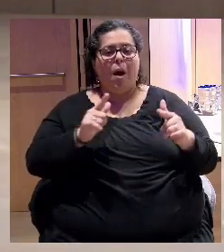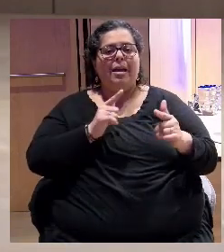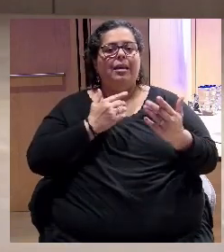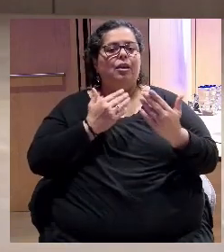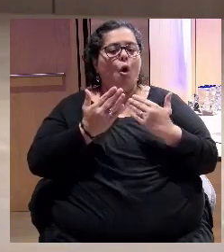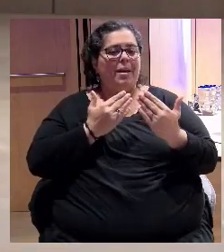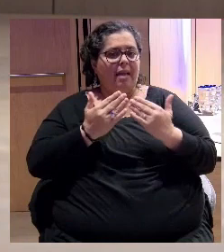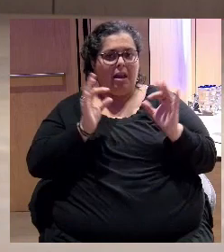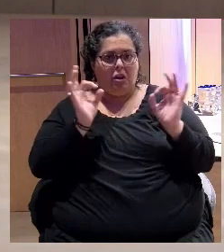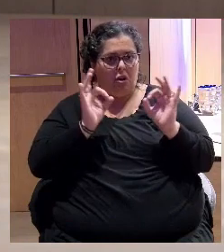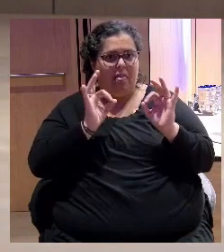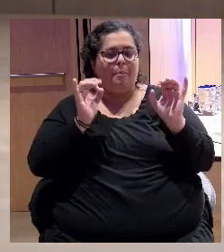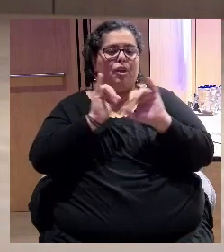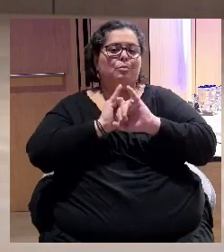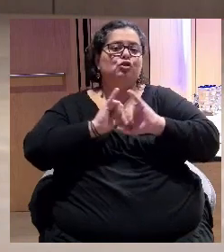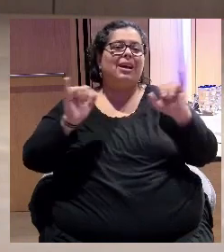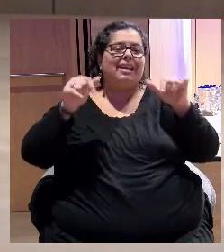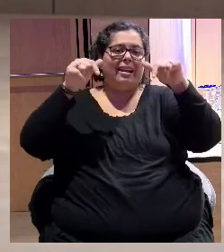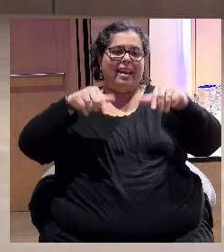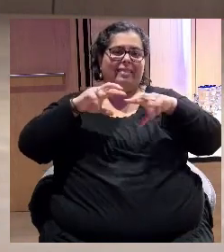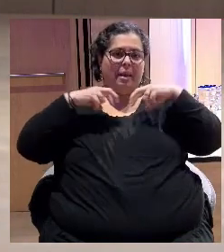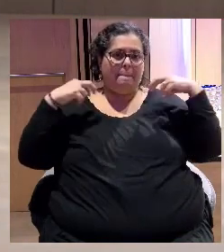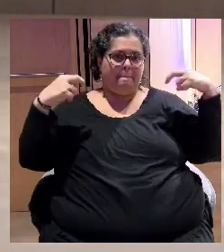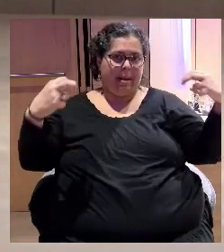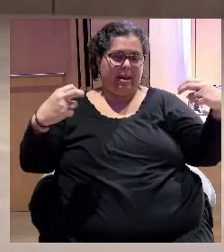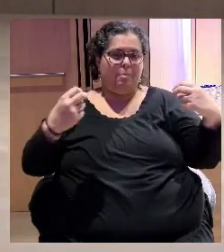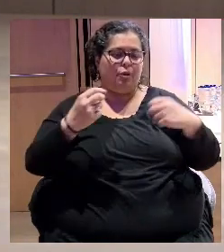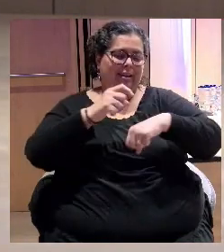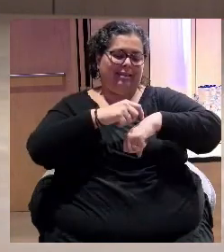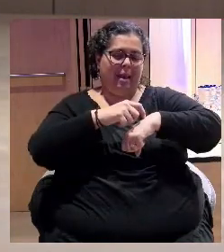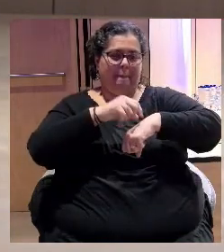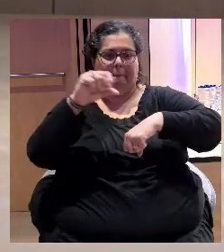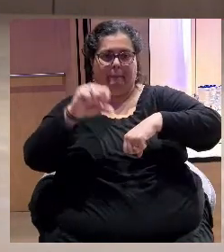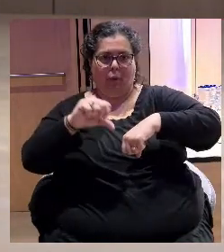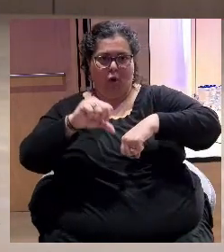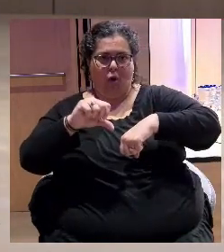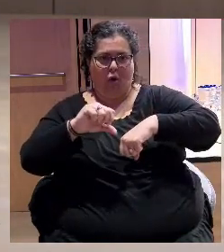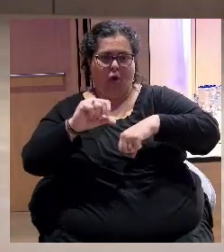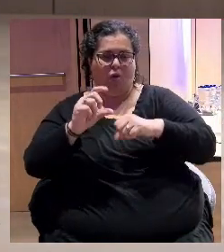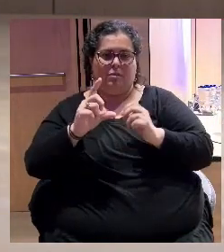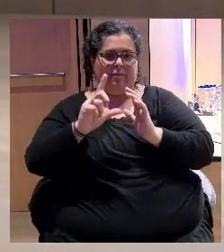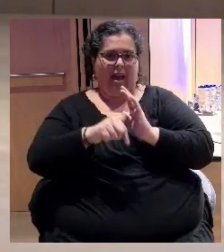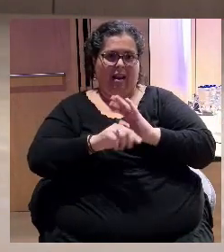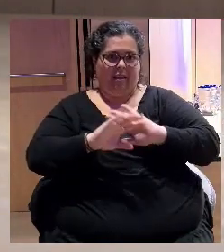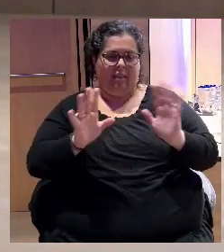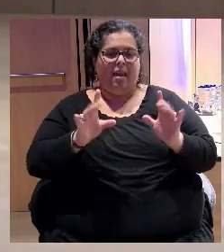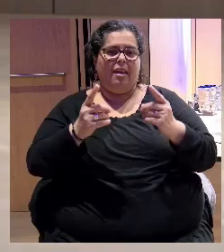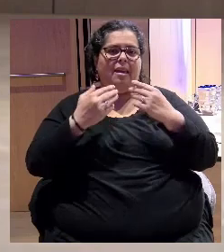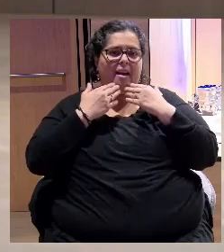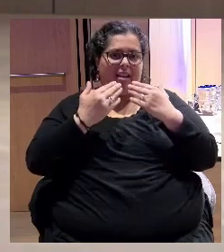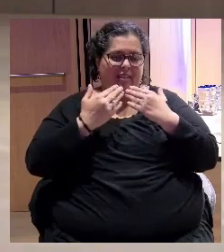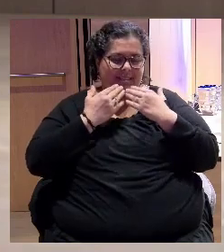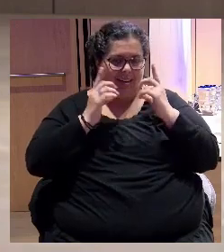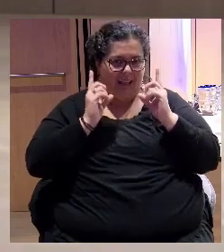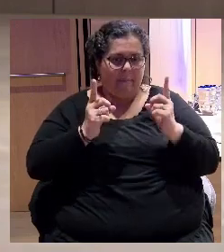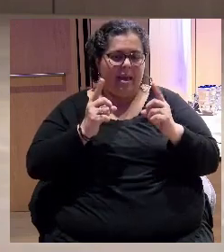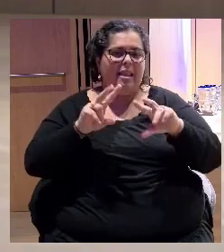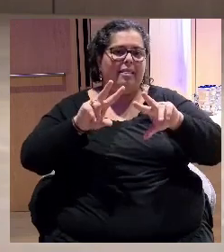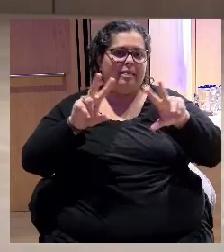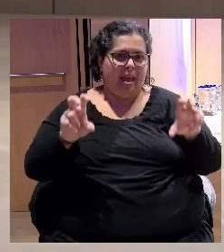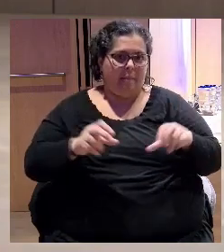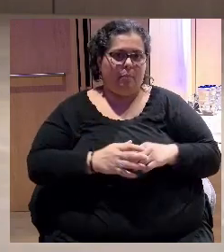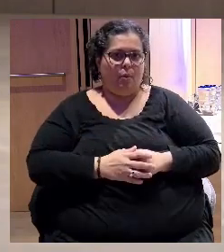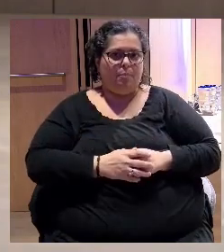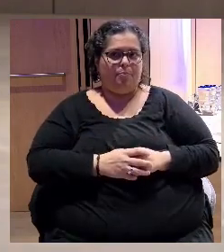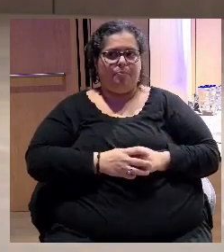comentario, estaríamos cerrando este panel, ya que estamos un poquito retrasados de tiempo, y agradecer vuestro tiempo y a Catalina todo lo que